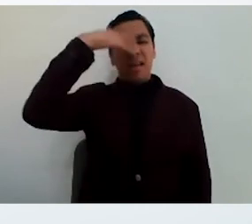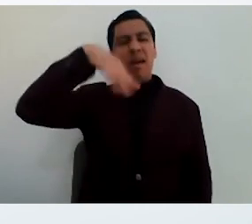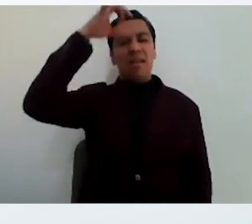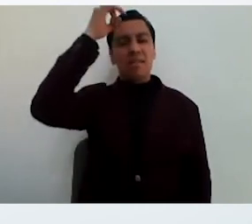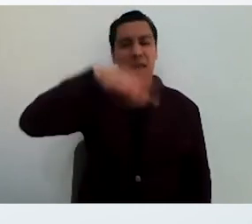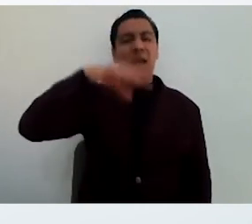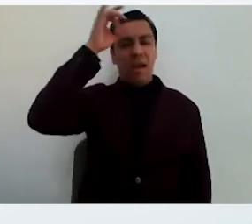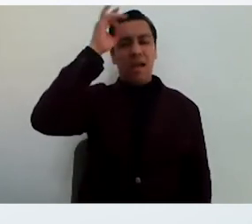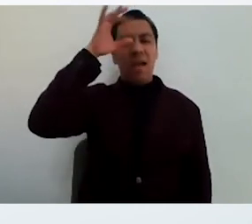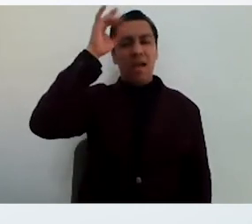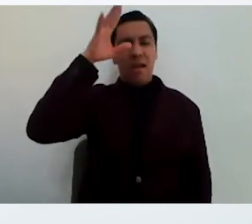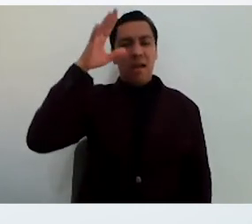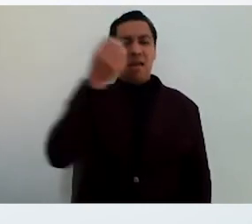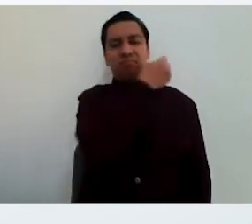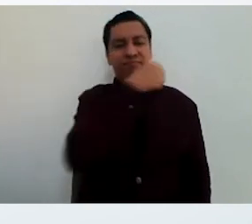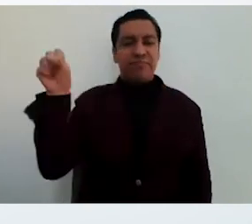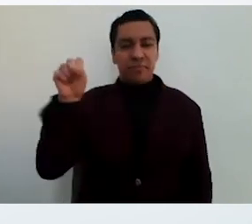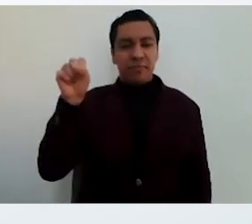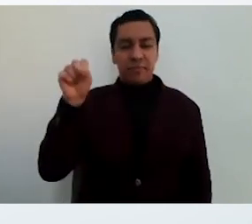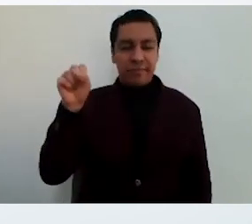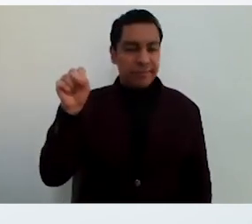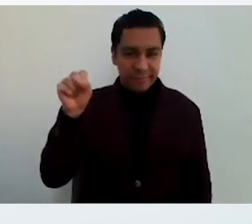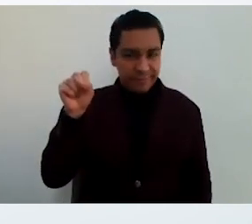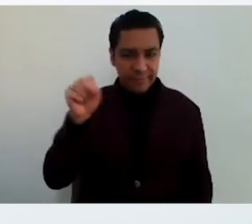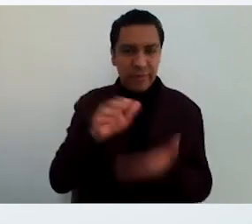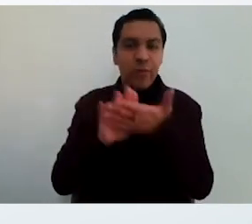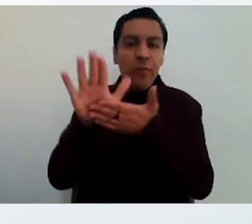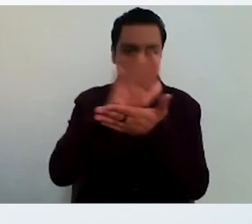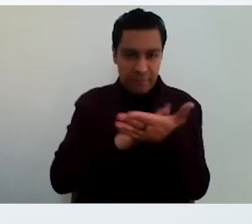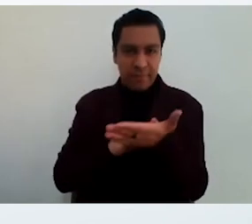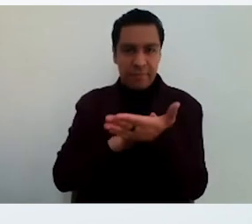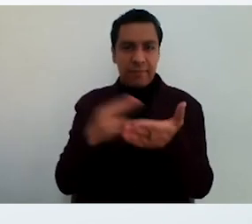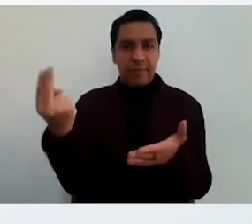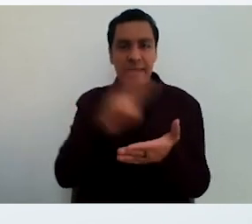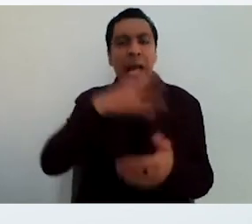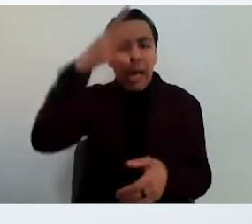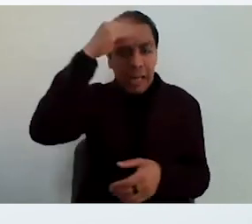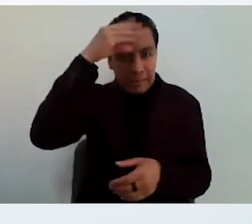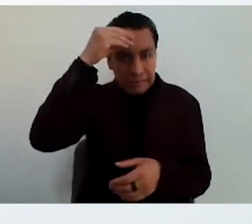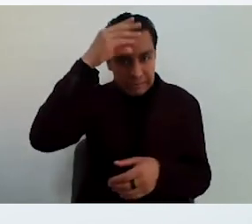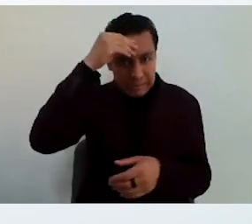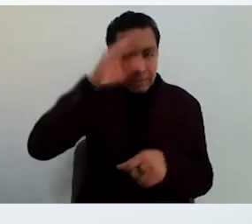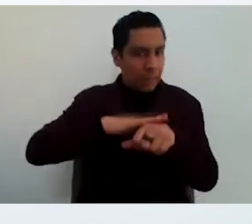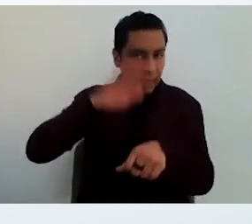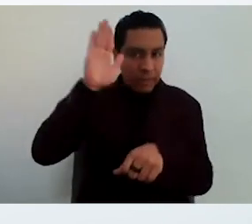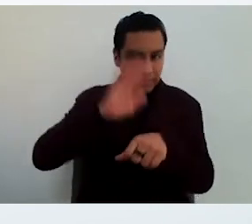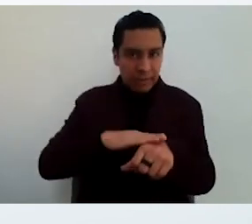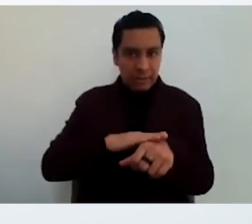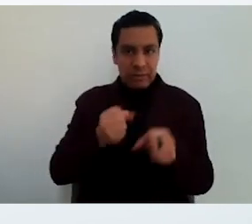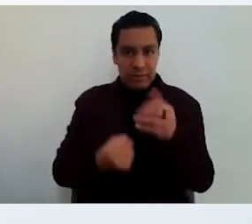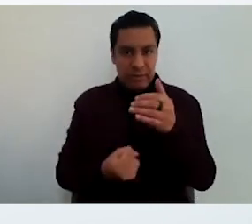sabía, pero ya me enseñó más de lo que sabía. Y con este nuevo aprendizaje debo